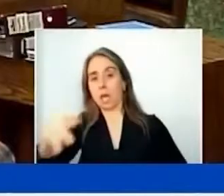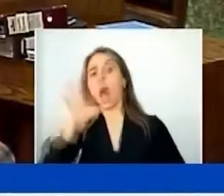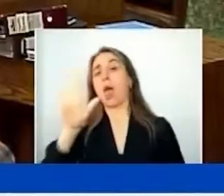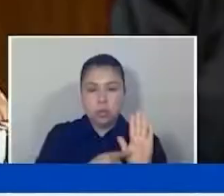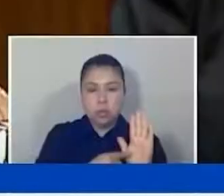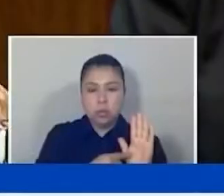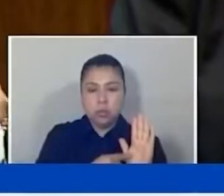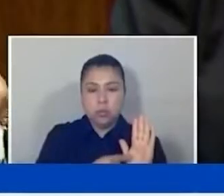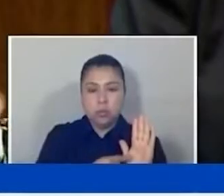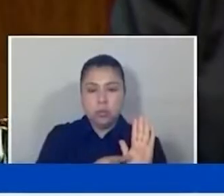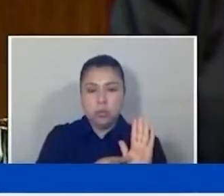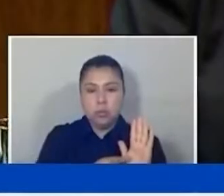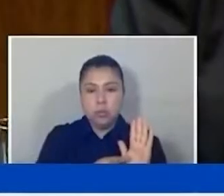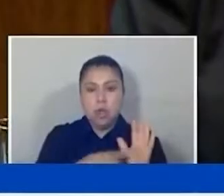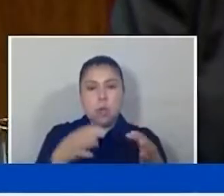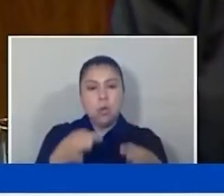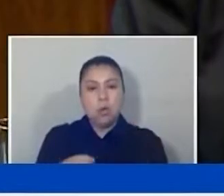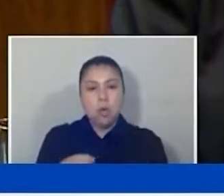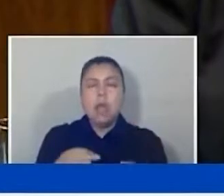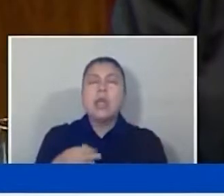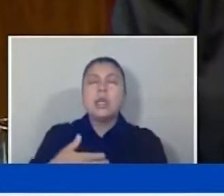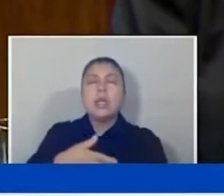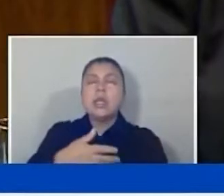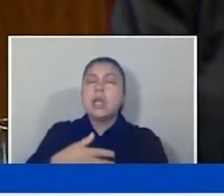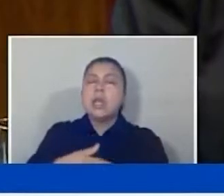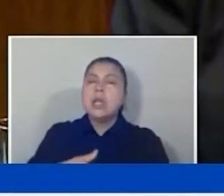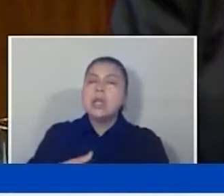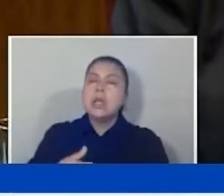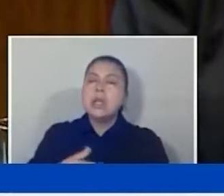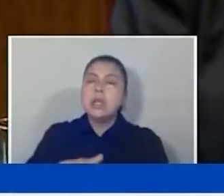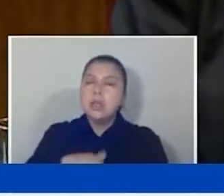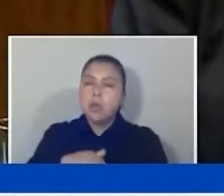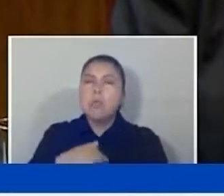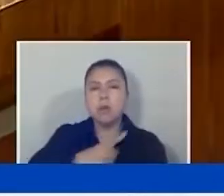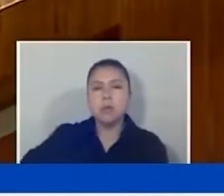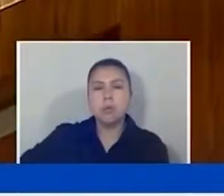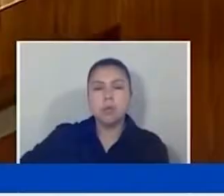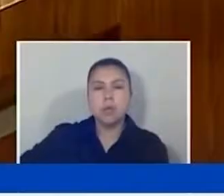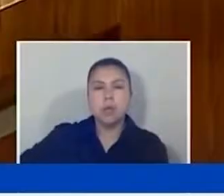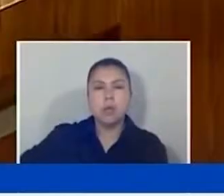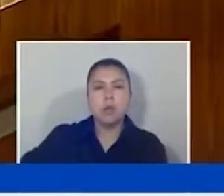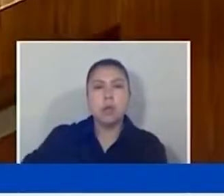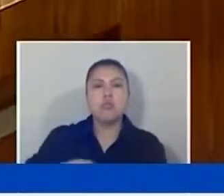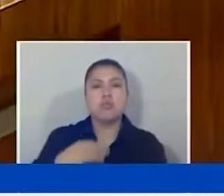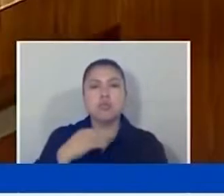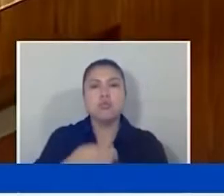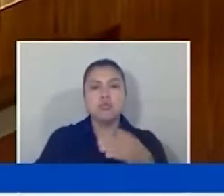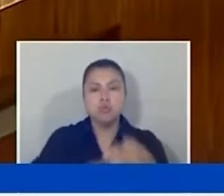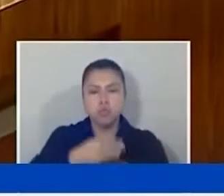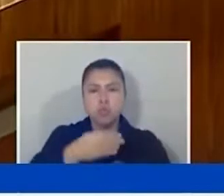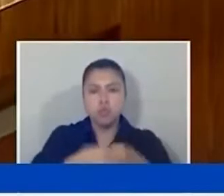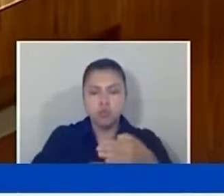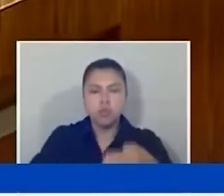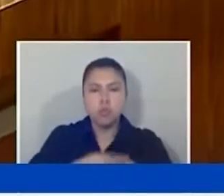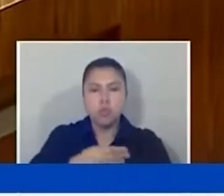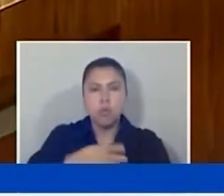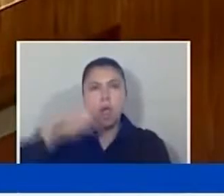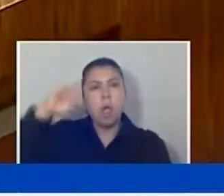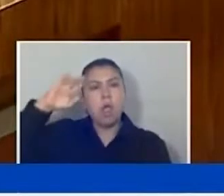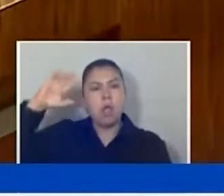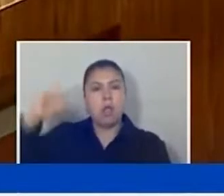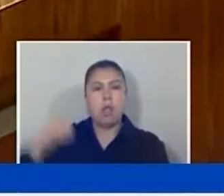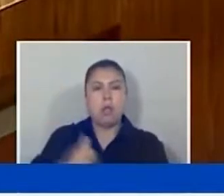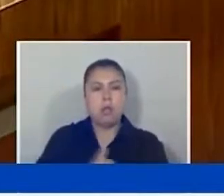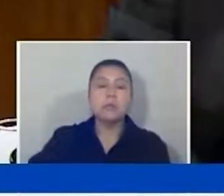Montes, por su presunta responsabilidad en lo que se ha conocido como una trama de subvenciones irregulares que